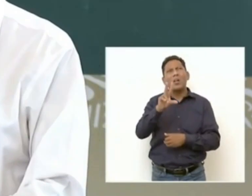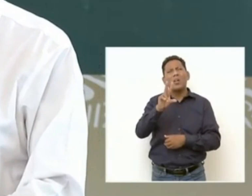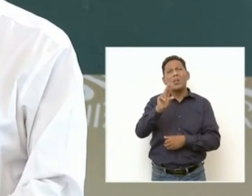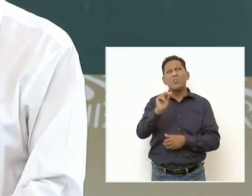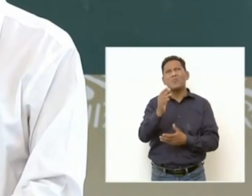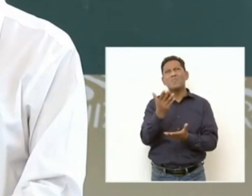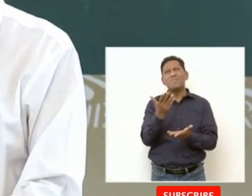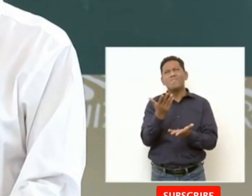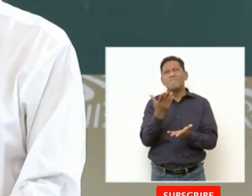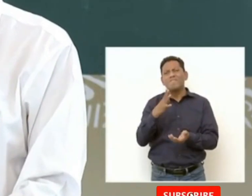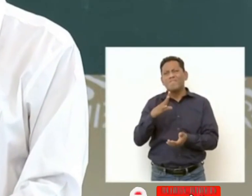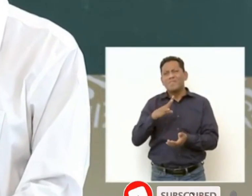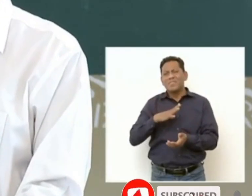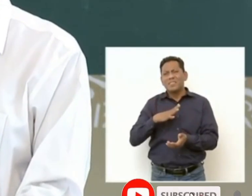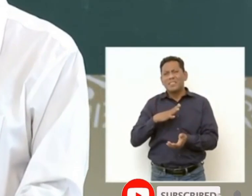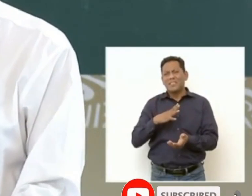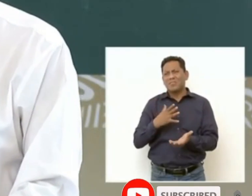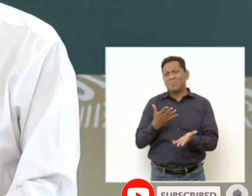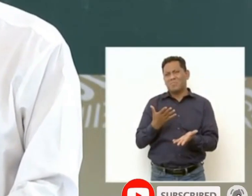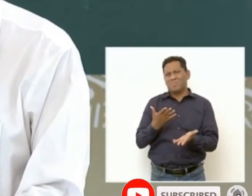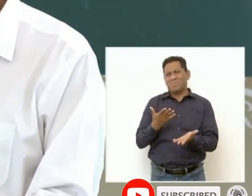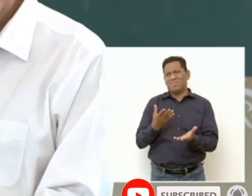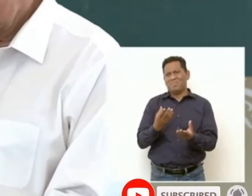tener tanta